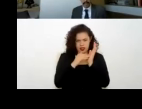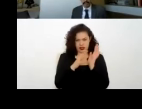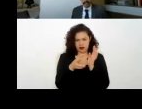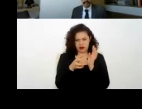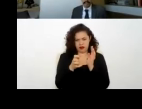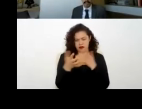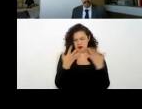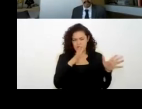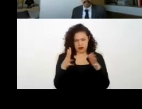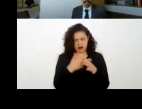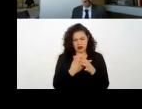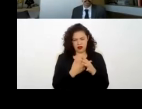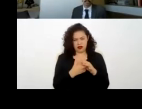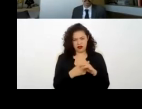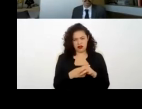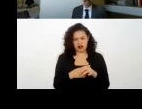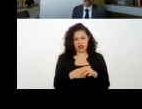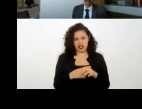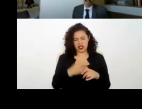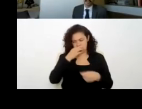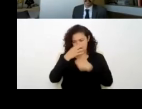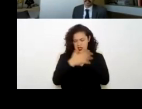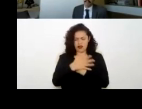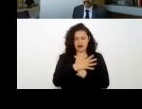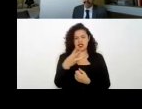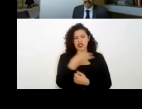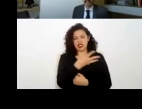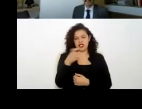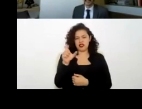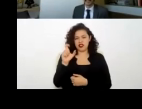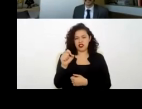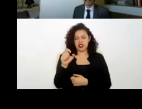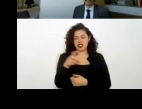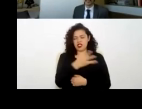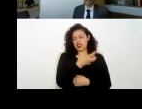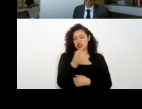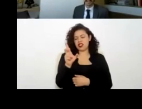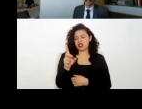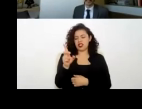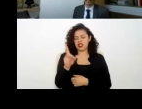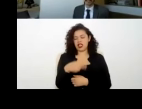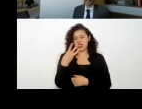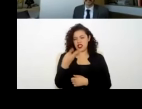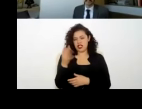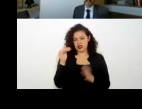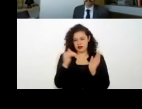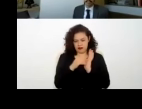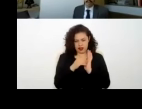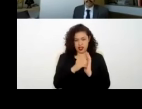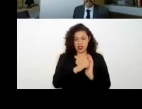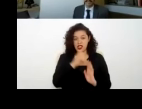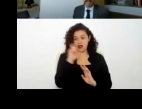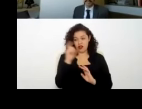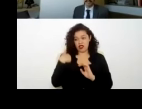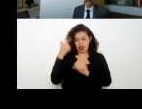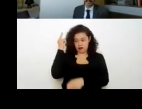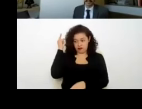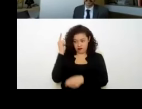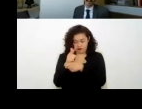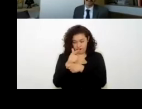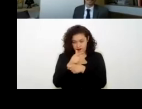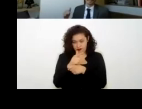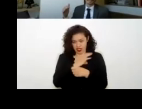aproximadamente. El de aviso son 333 mil. Cuando llegas al umbral de identificación, Felipe,